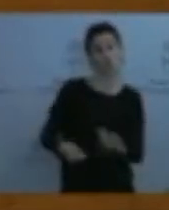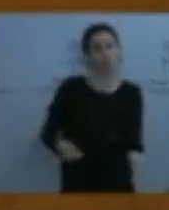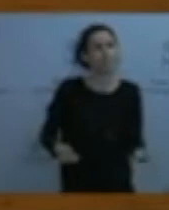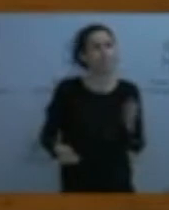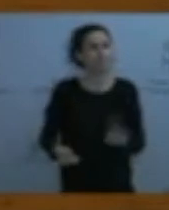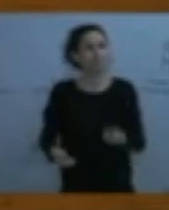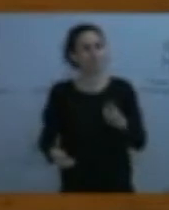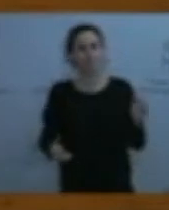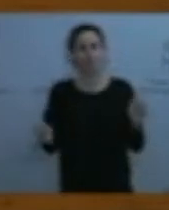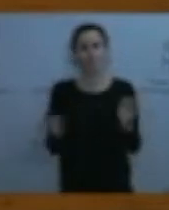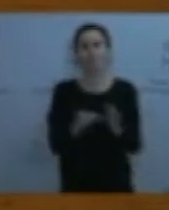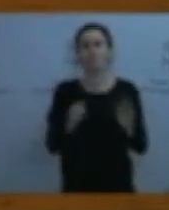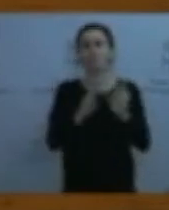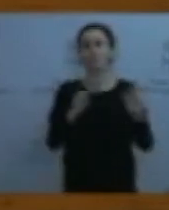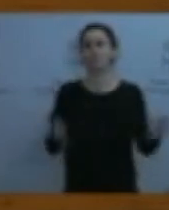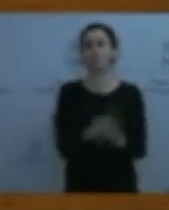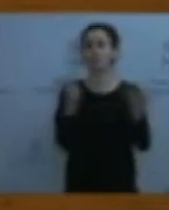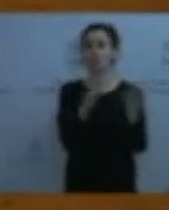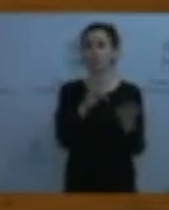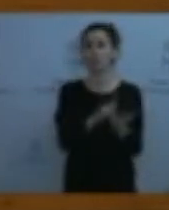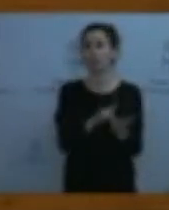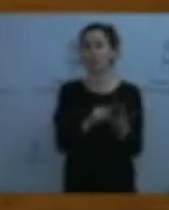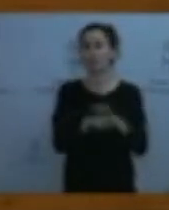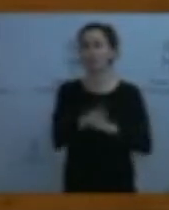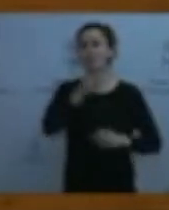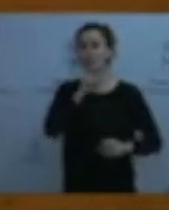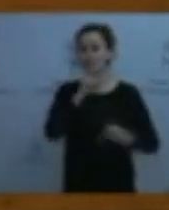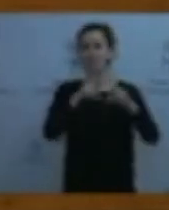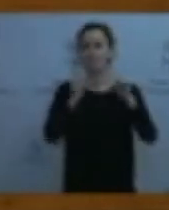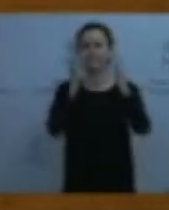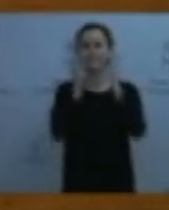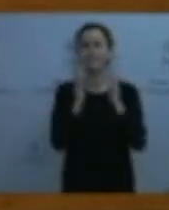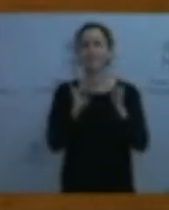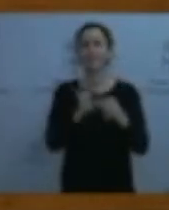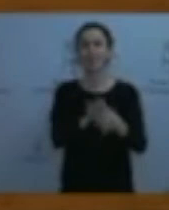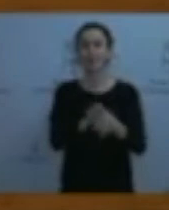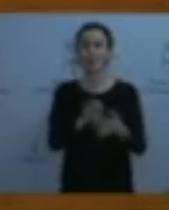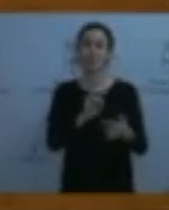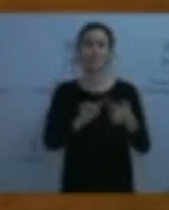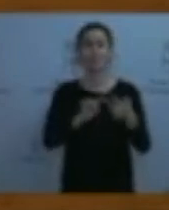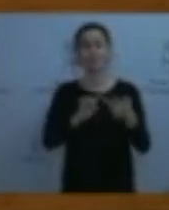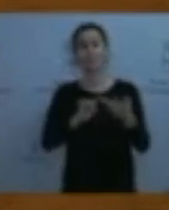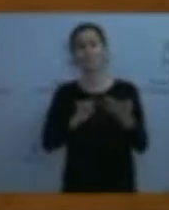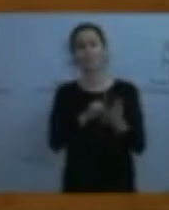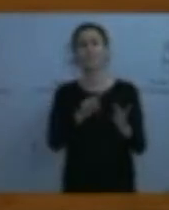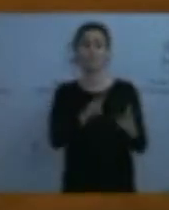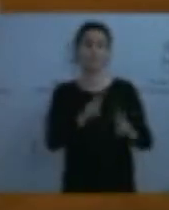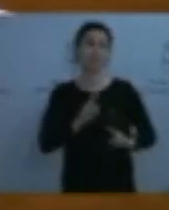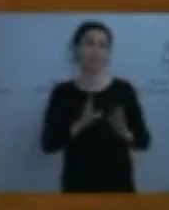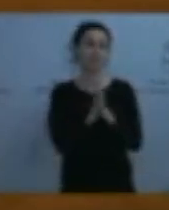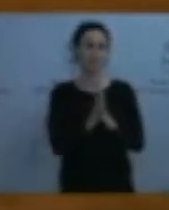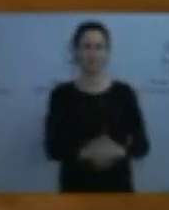año 2017? ¿Cómo lo van a articular? ¿Cómo la ley de asturianía va a incluir estos aspectos? Bueno, pues son algunas cuestiones que nos gustaría que